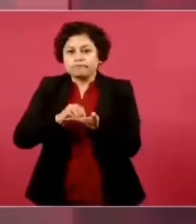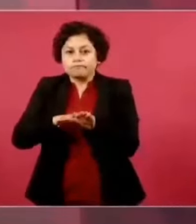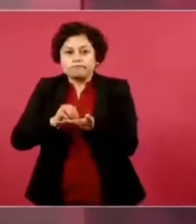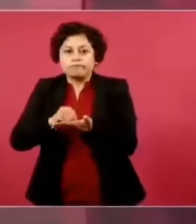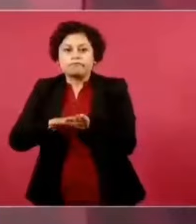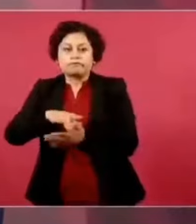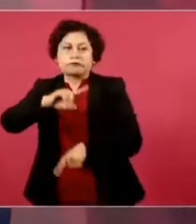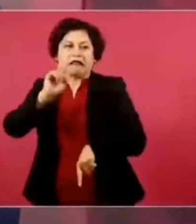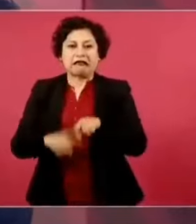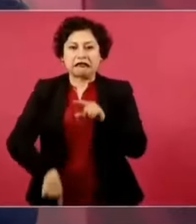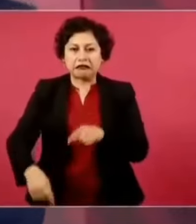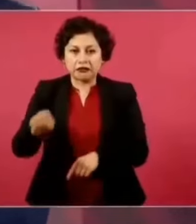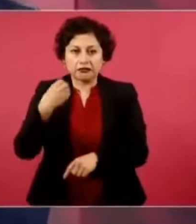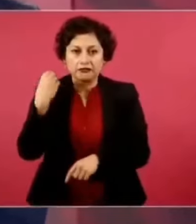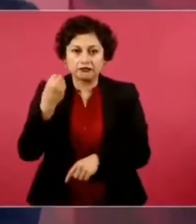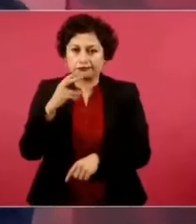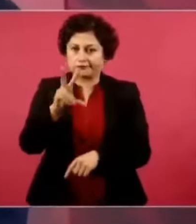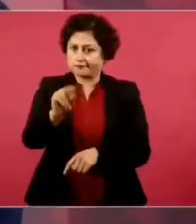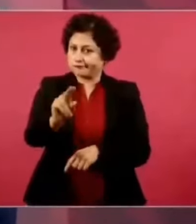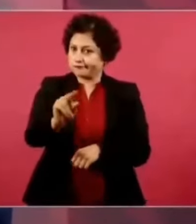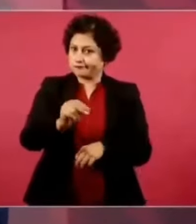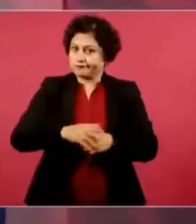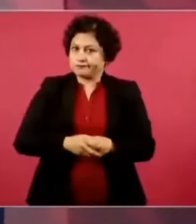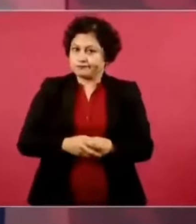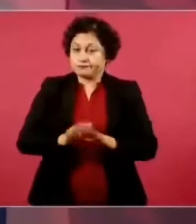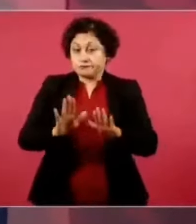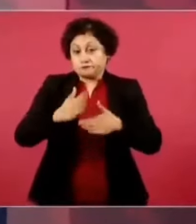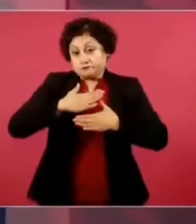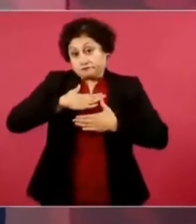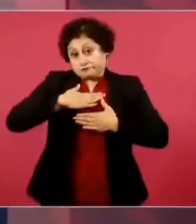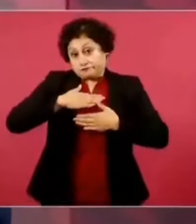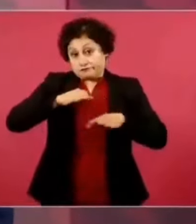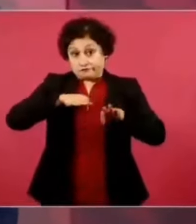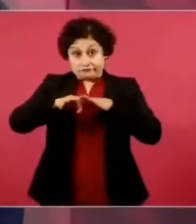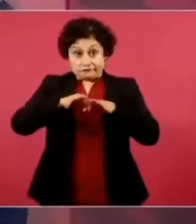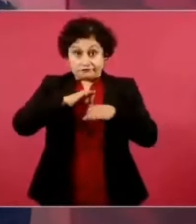mañaneras. Yo me voy a ir.